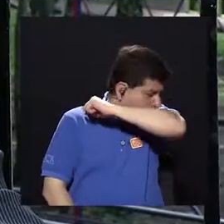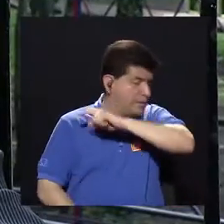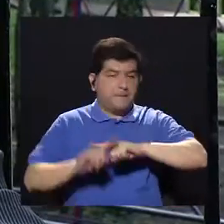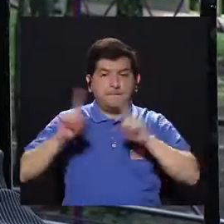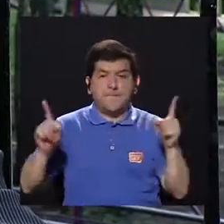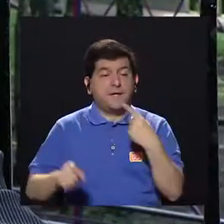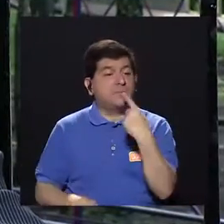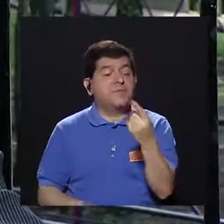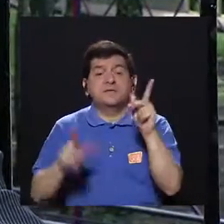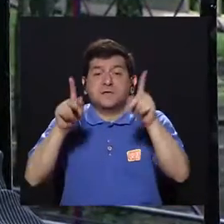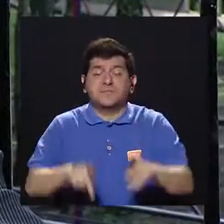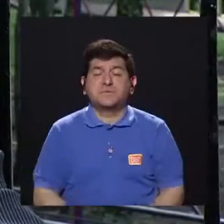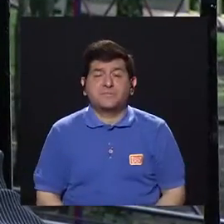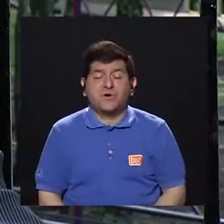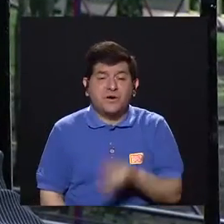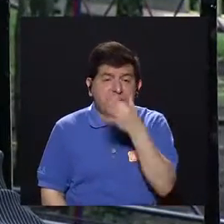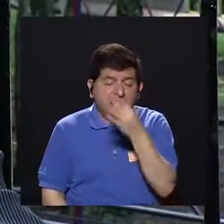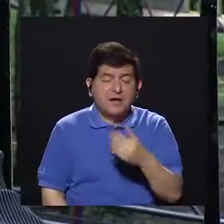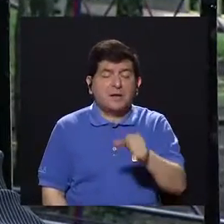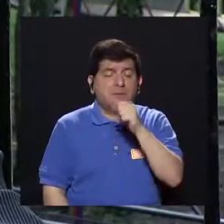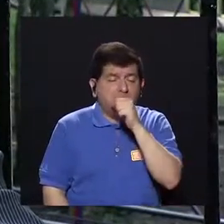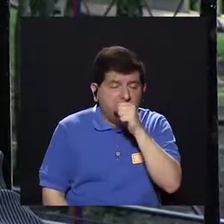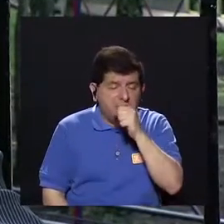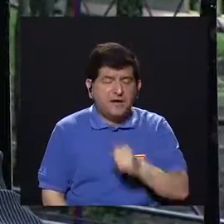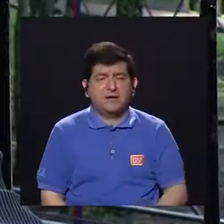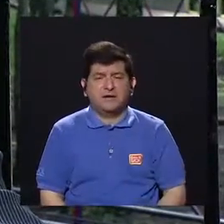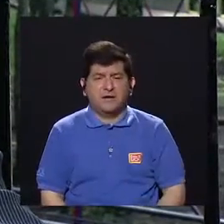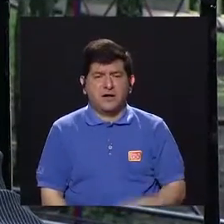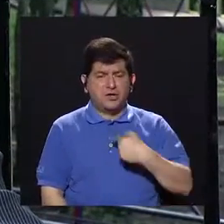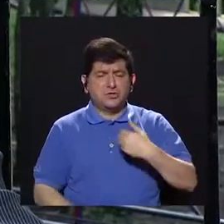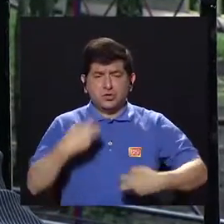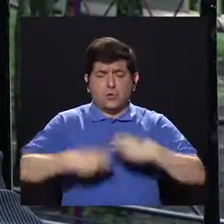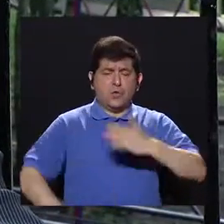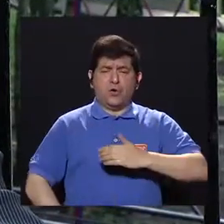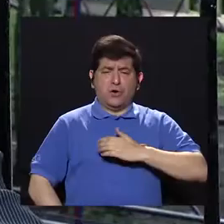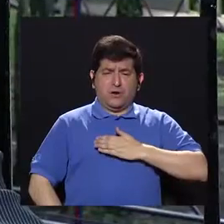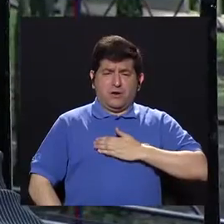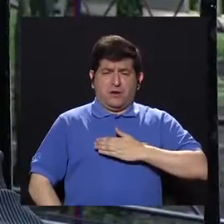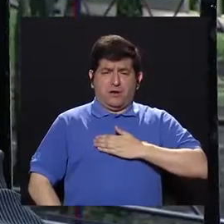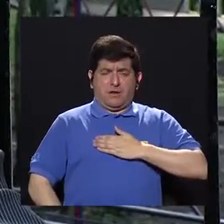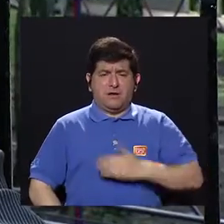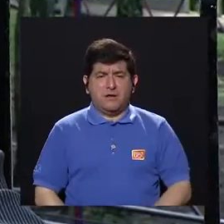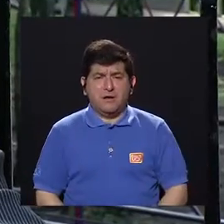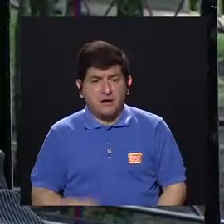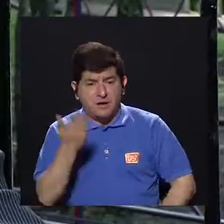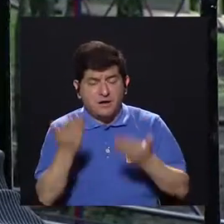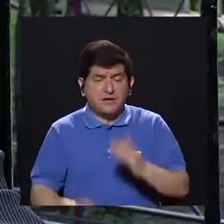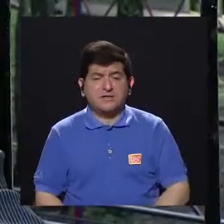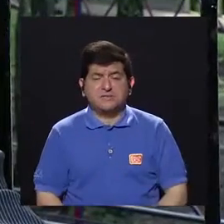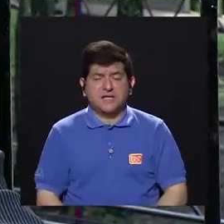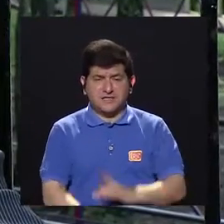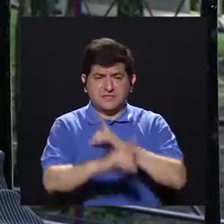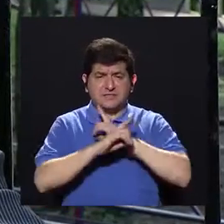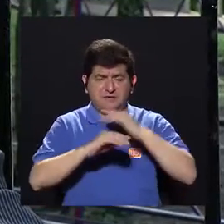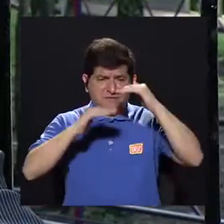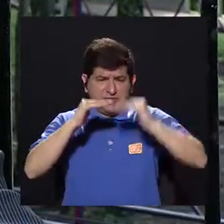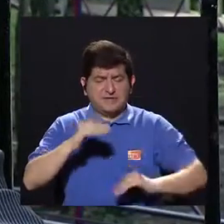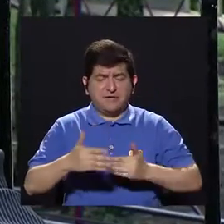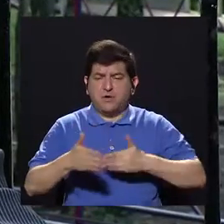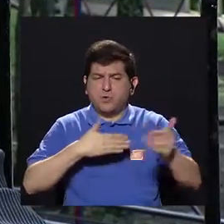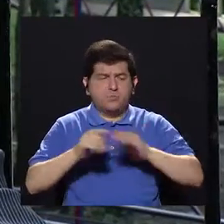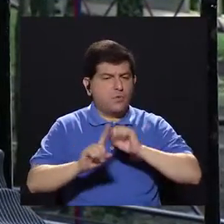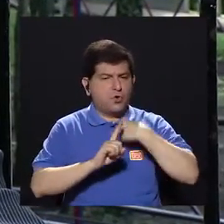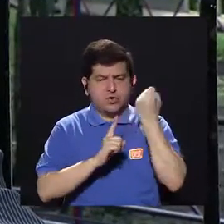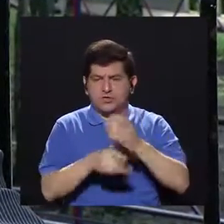flemas, que yo era asmático, que era con defensas bajas por cualquier condición médica, si camino me falta el aire, era una gripe,